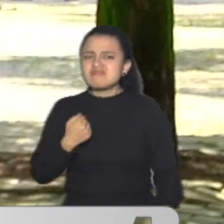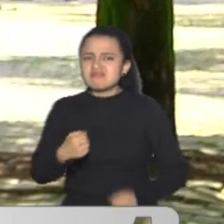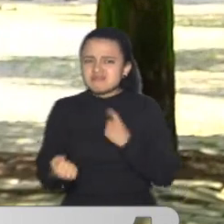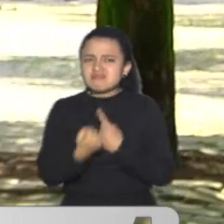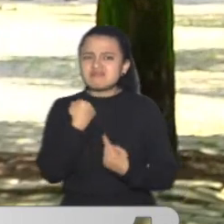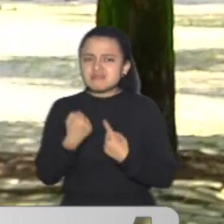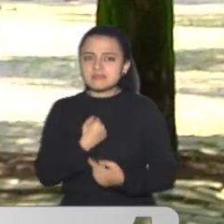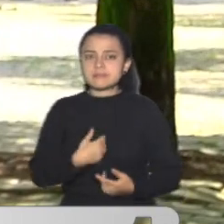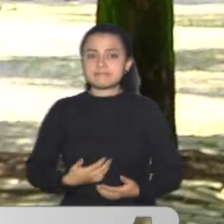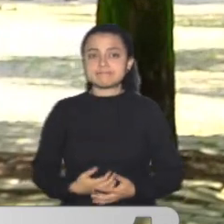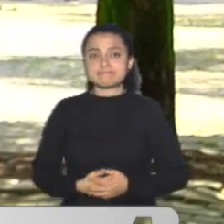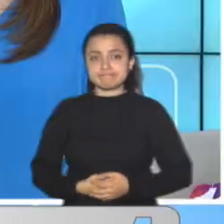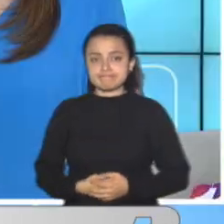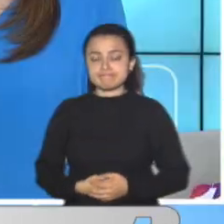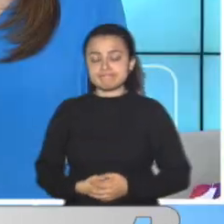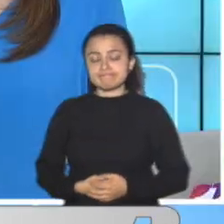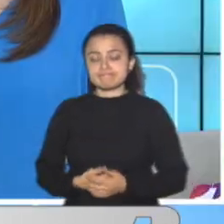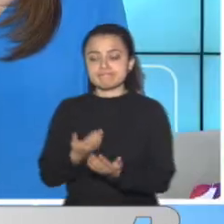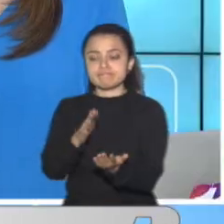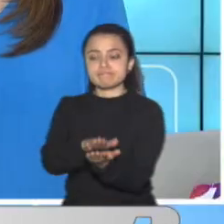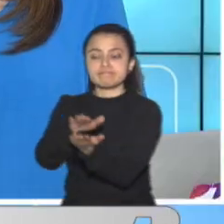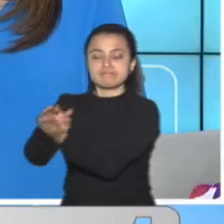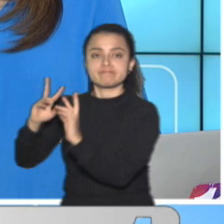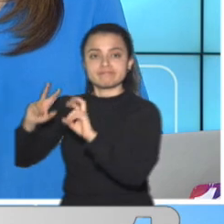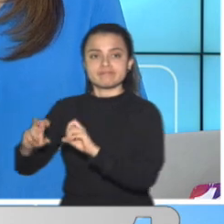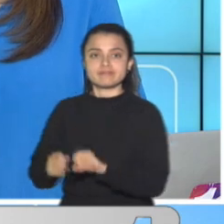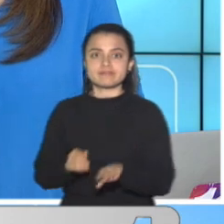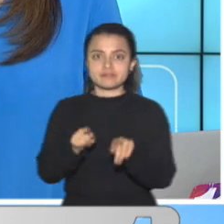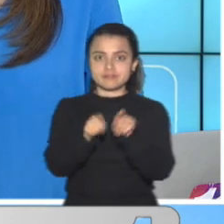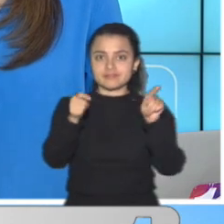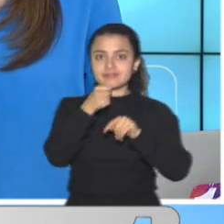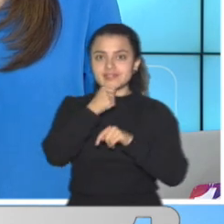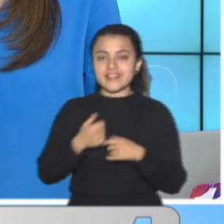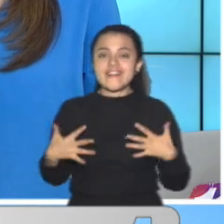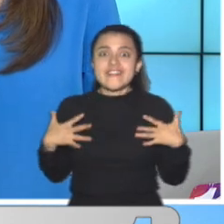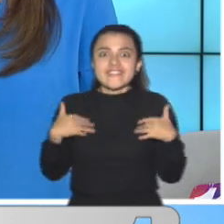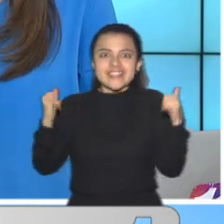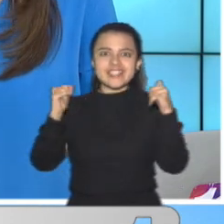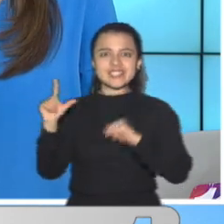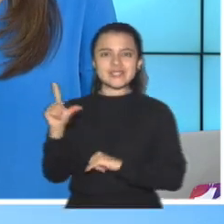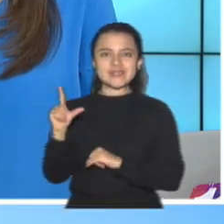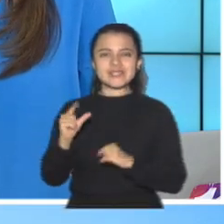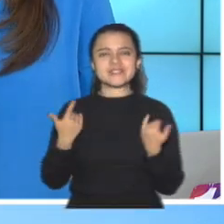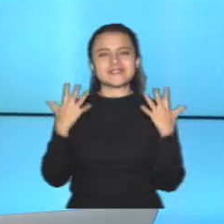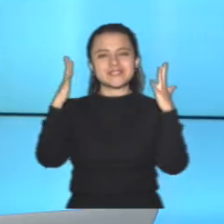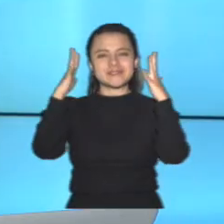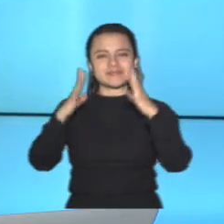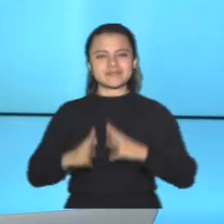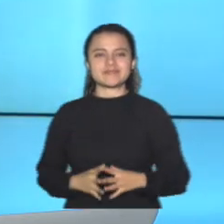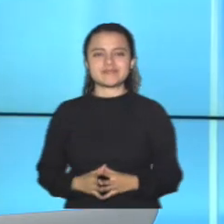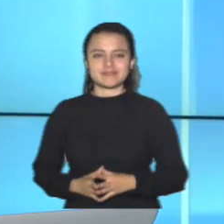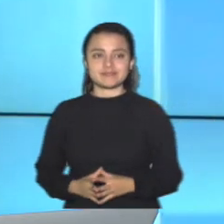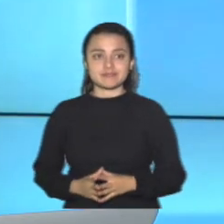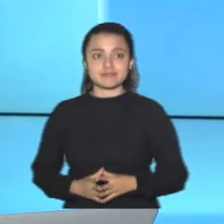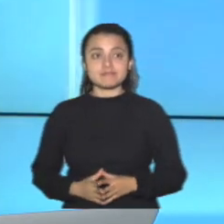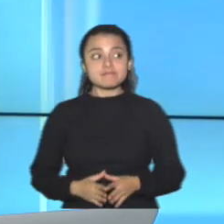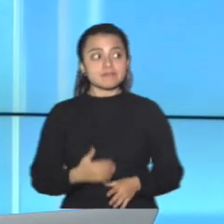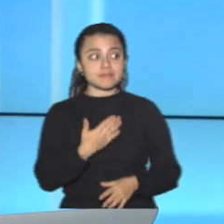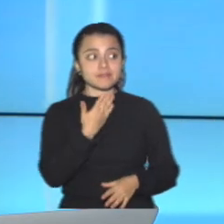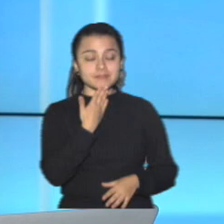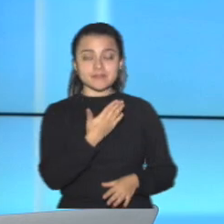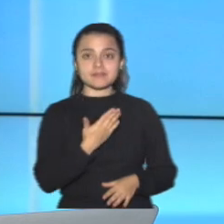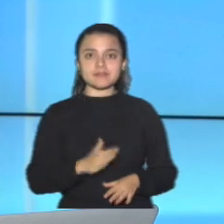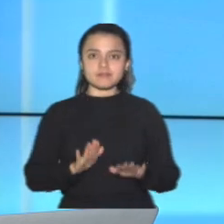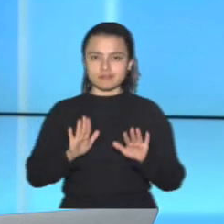a las 12 y 13 el mediodía you see chaparro noticentro unos e-mails feliz puente festivo yo sí muchas gracias hacemos una pausa en